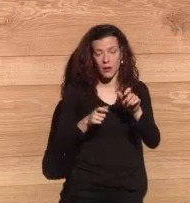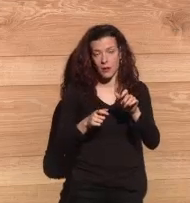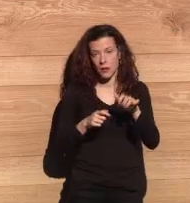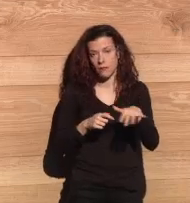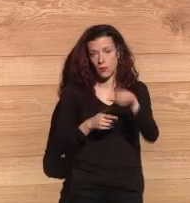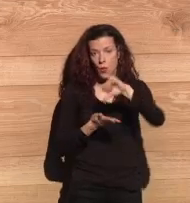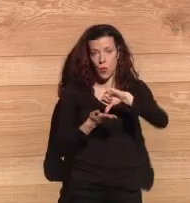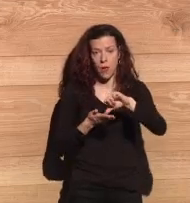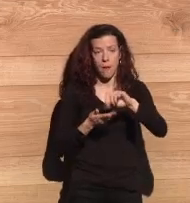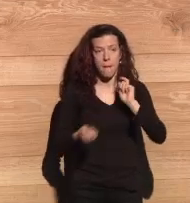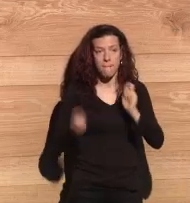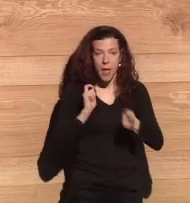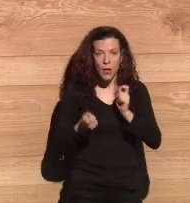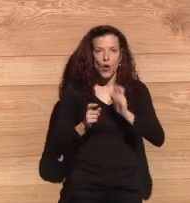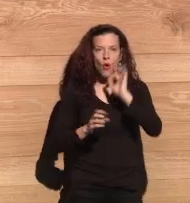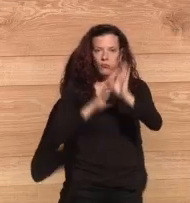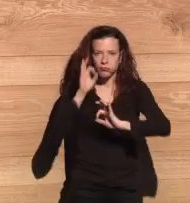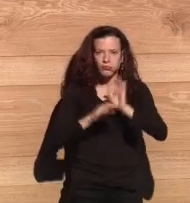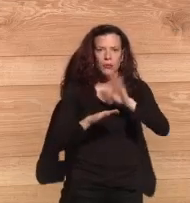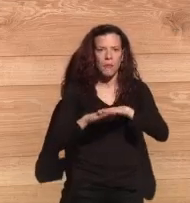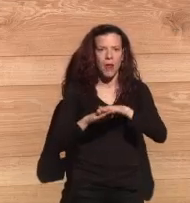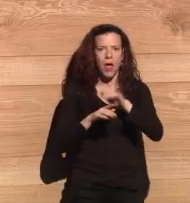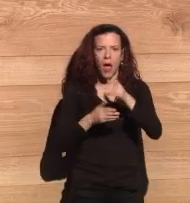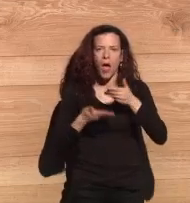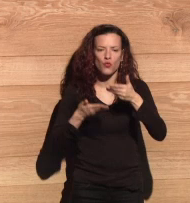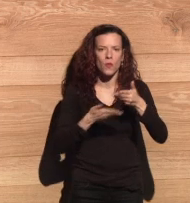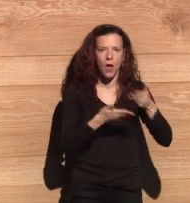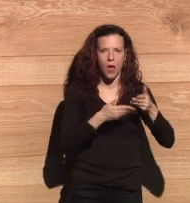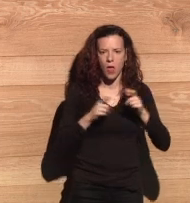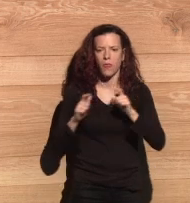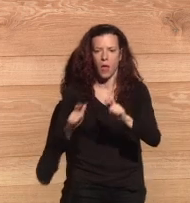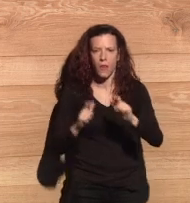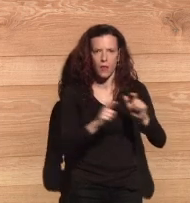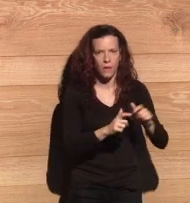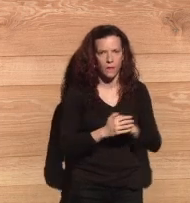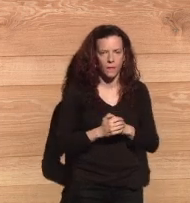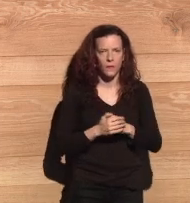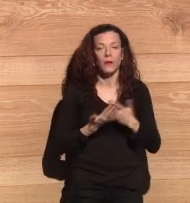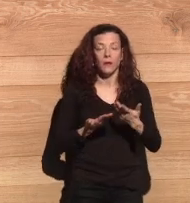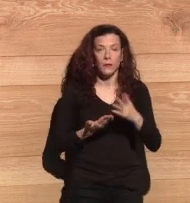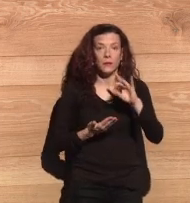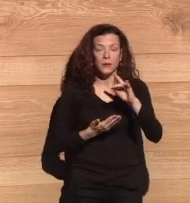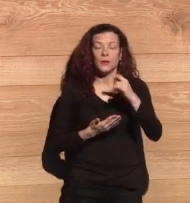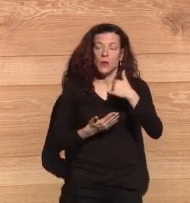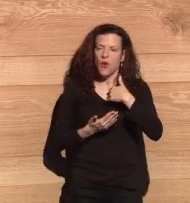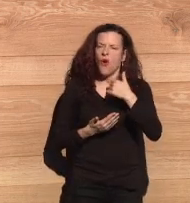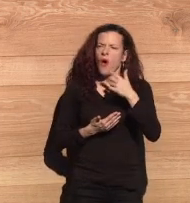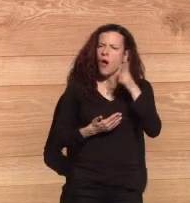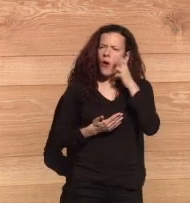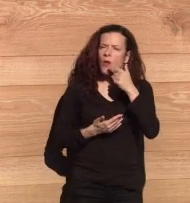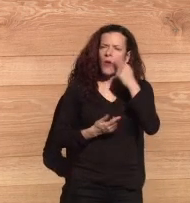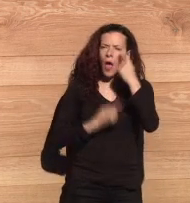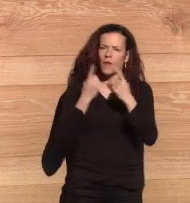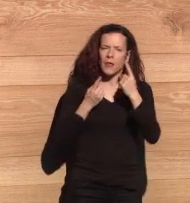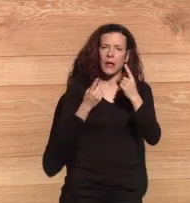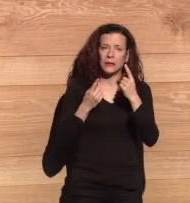y que hacía comida y distribuía para la gente. Para ayudar, ¿no? Para ayudar, sí, para ayudar. Yo lo que he oído allí es que a lo mejor a veces hay los